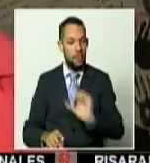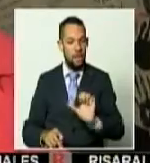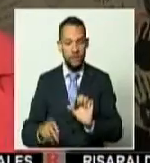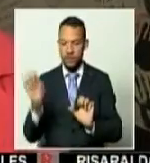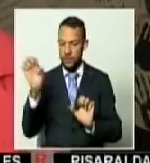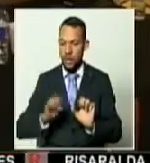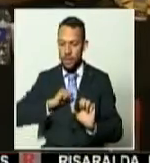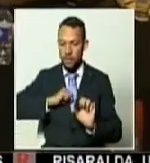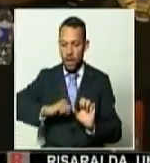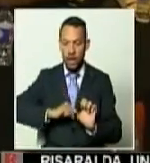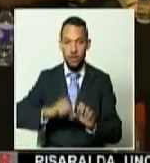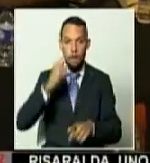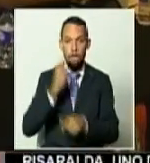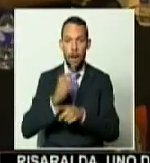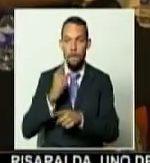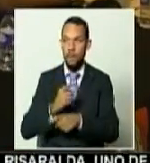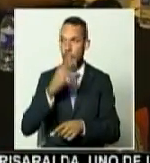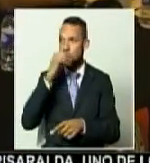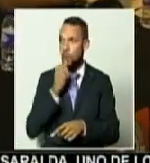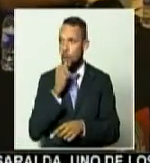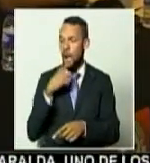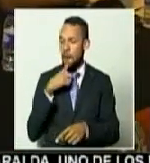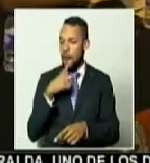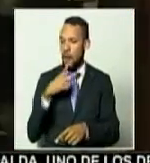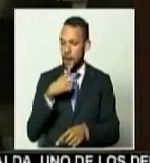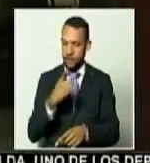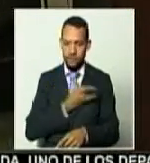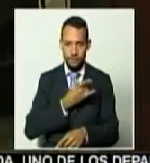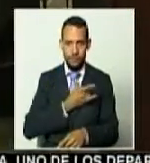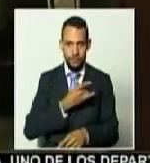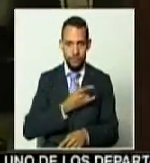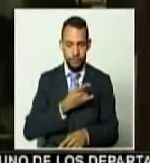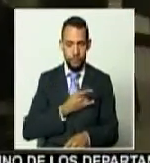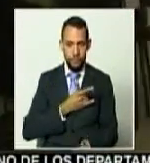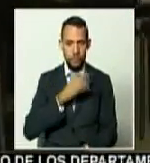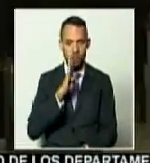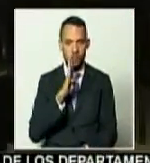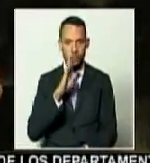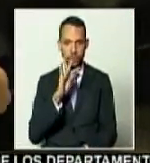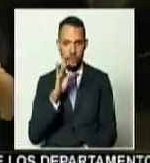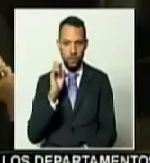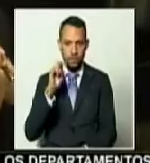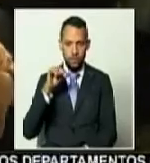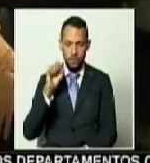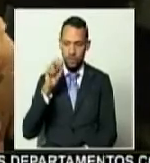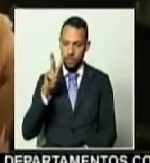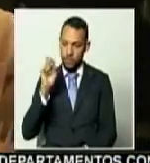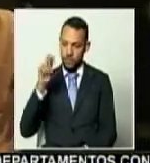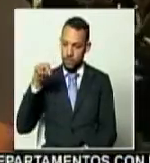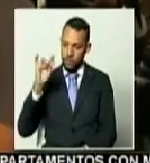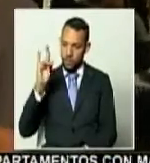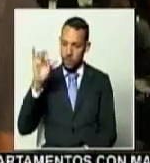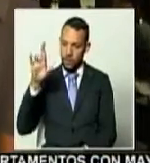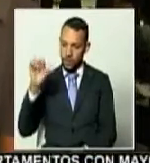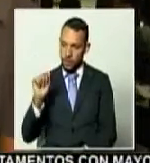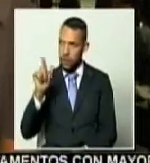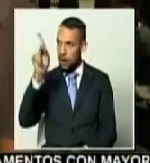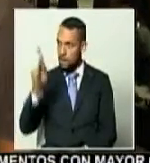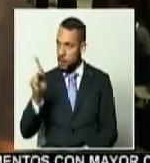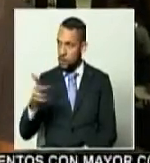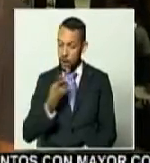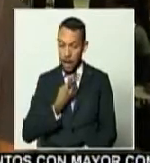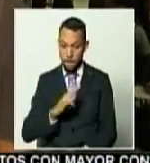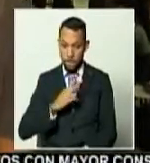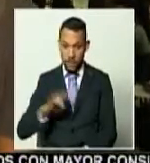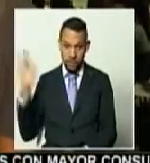no se aplica. Hoy en Armenia y con el liderazgo de la Universidad San Buenaventura, varias víctimas de la masacre en Trujillo Valle se